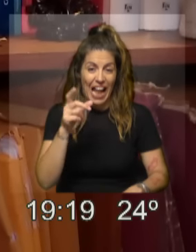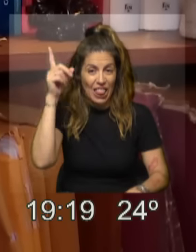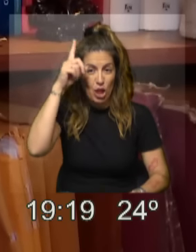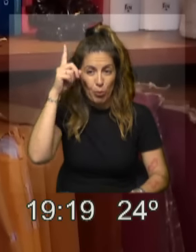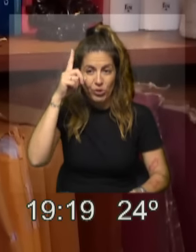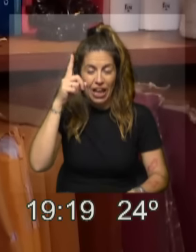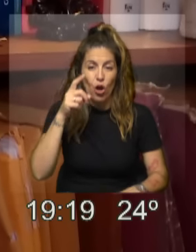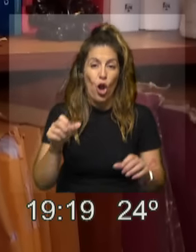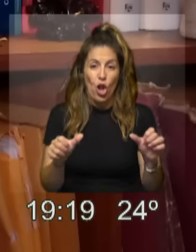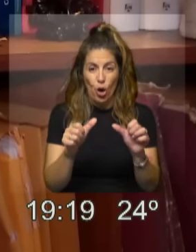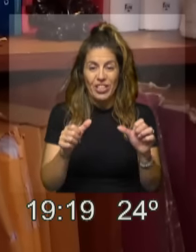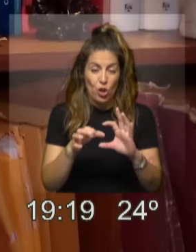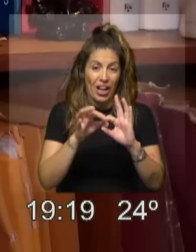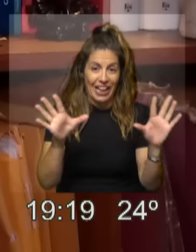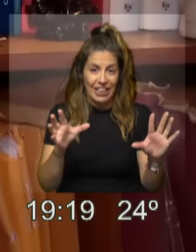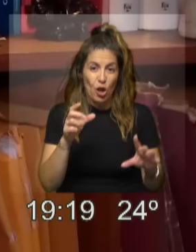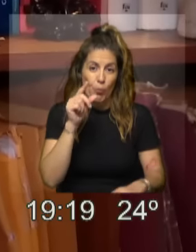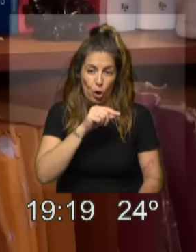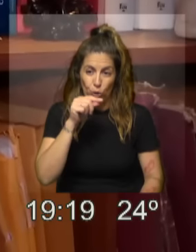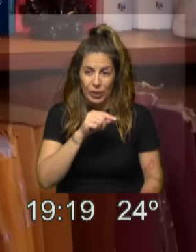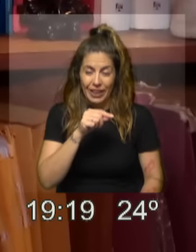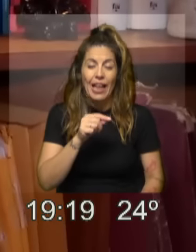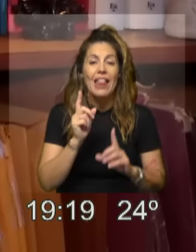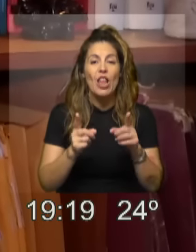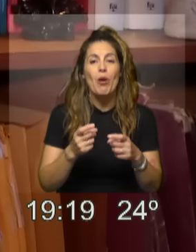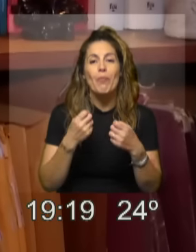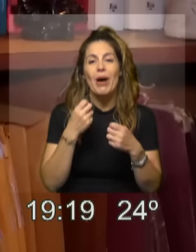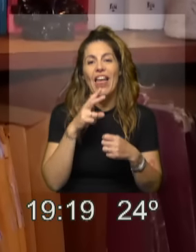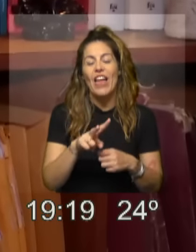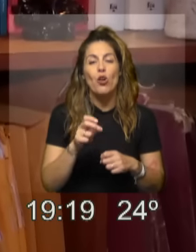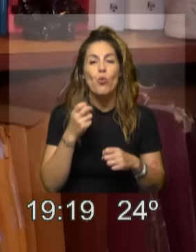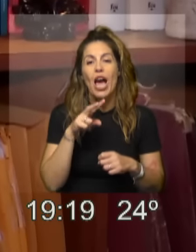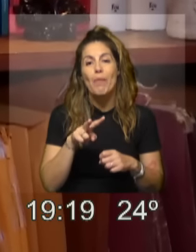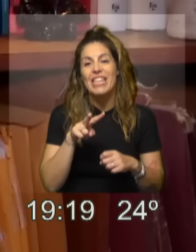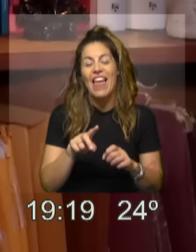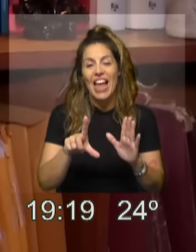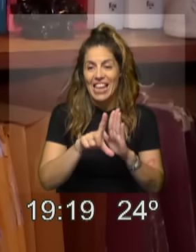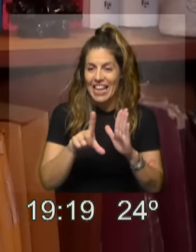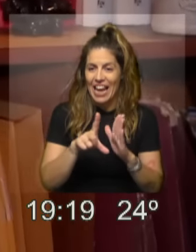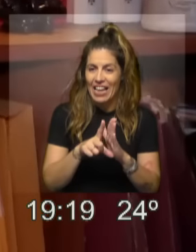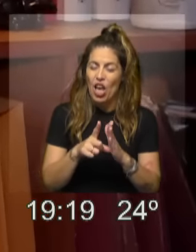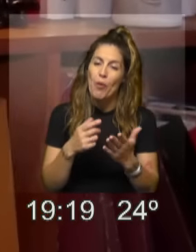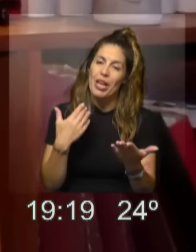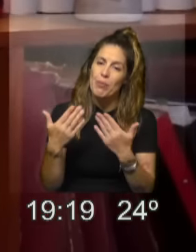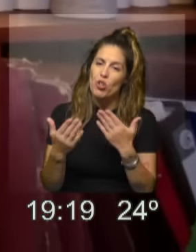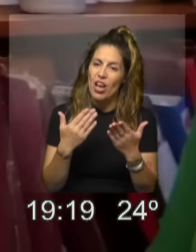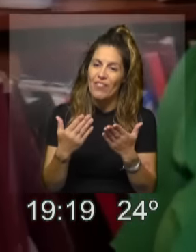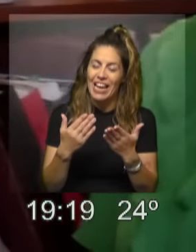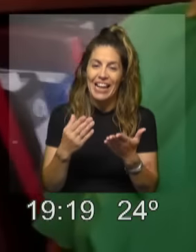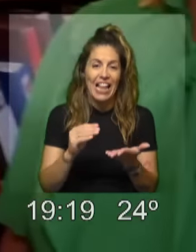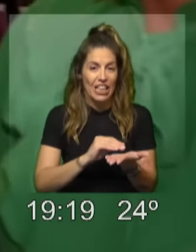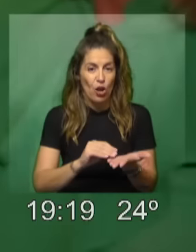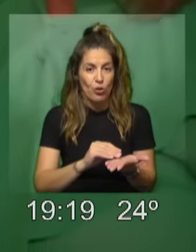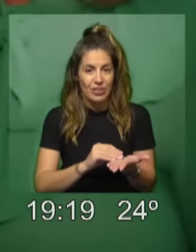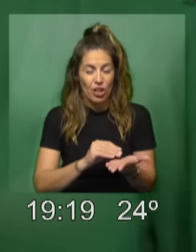de sus redes sociales. Y para dar un marco también legal, una mirada, vinimos a consultar a la doctora Soledad Suárez del consultorio jurídico de la